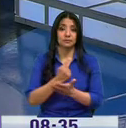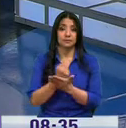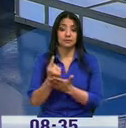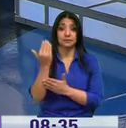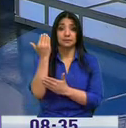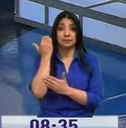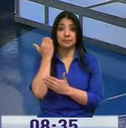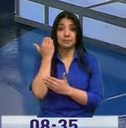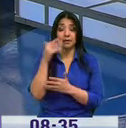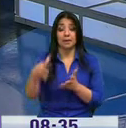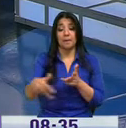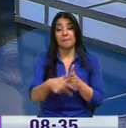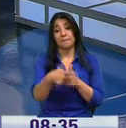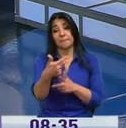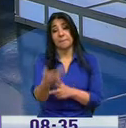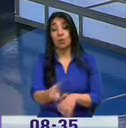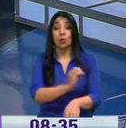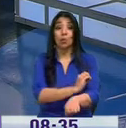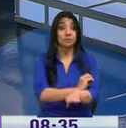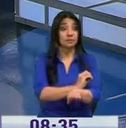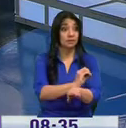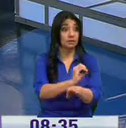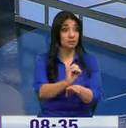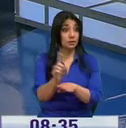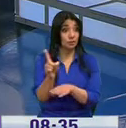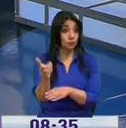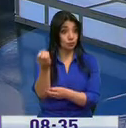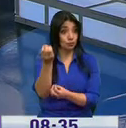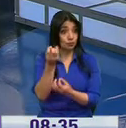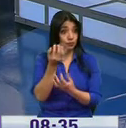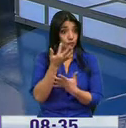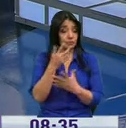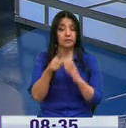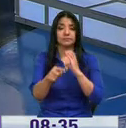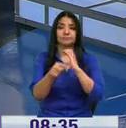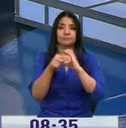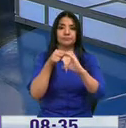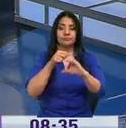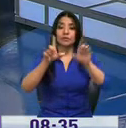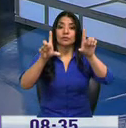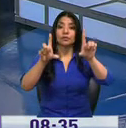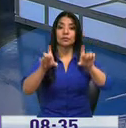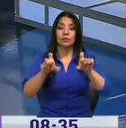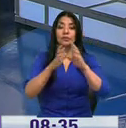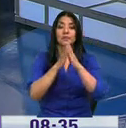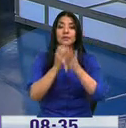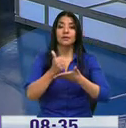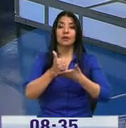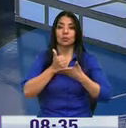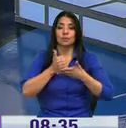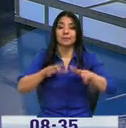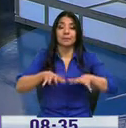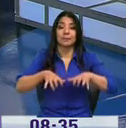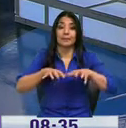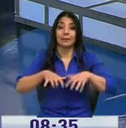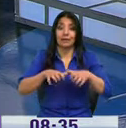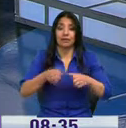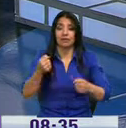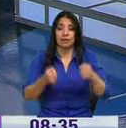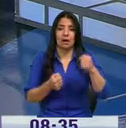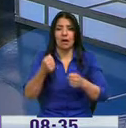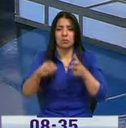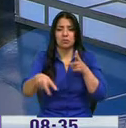le atropellaron en la Occidental, ¿cierto, Ali? Tú tienes la historia. Sí, sí, nos mandaron la fotografía pidiéndonos ayuda a este perrito que había sido atropellado en